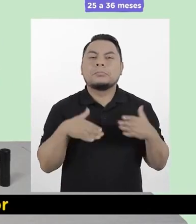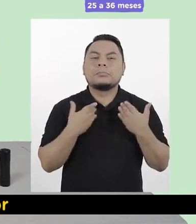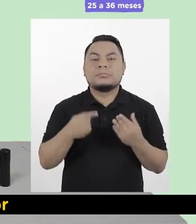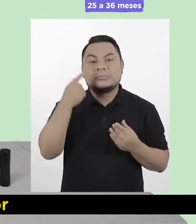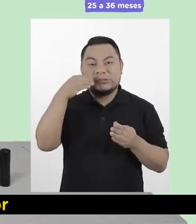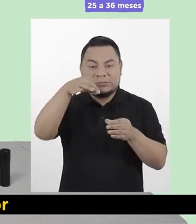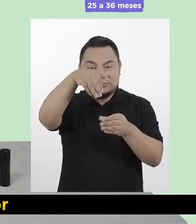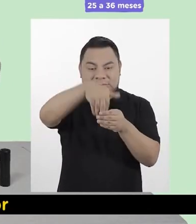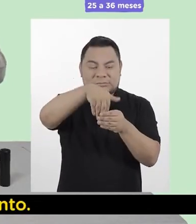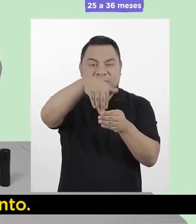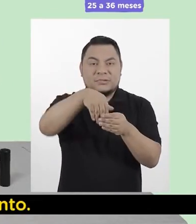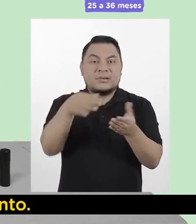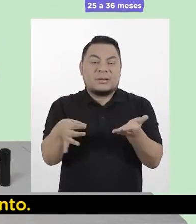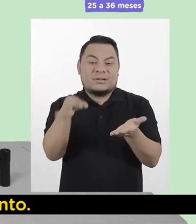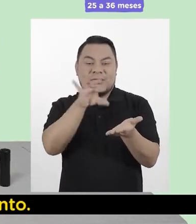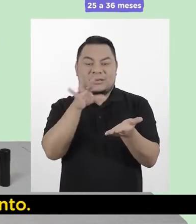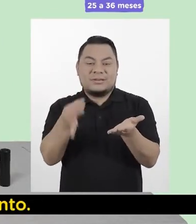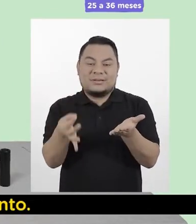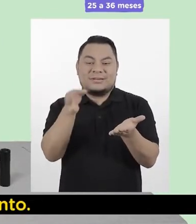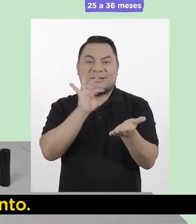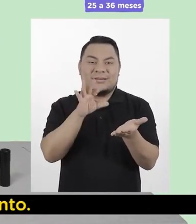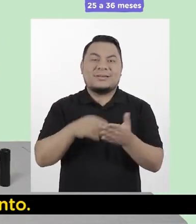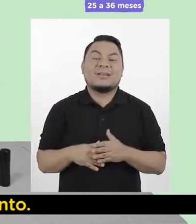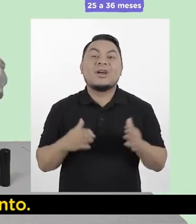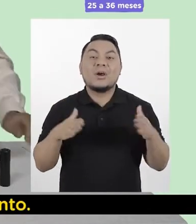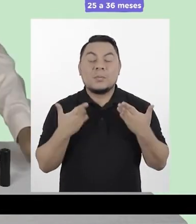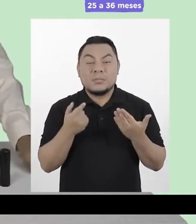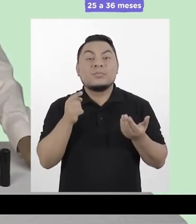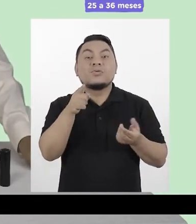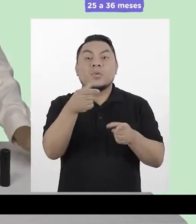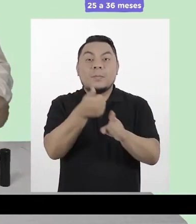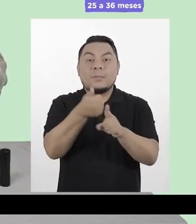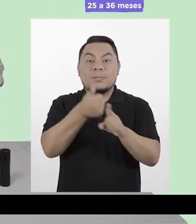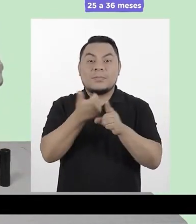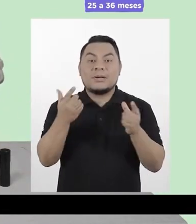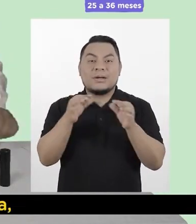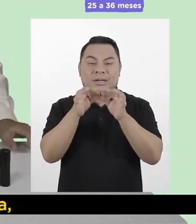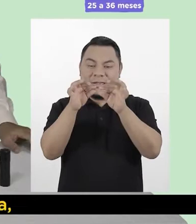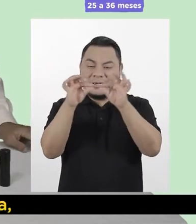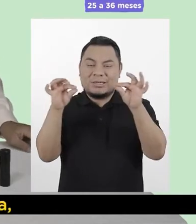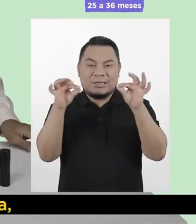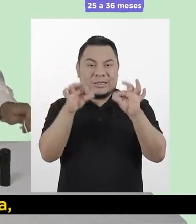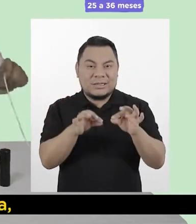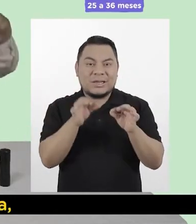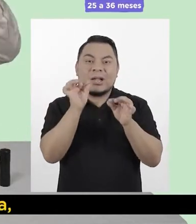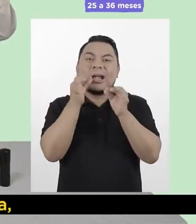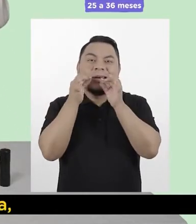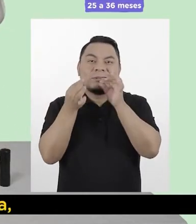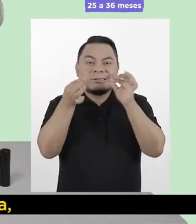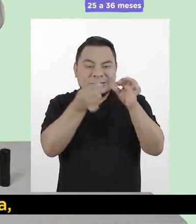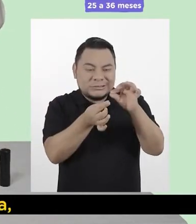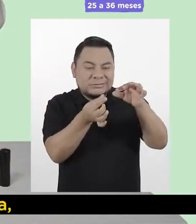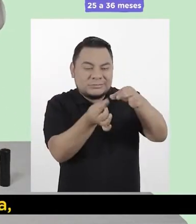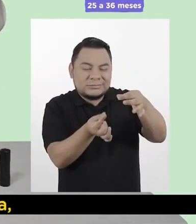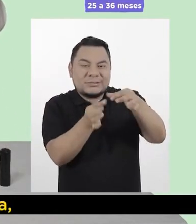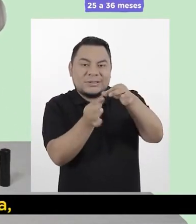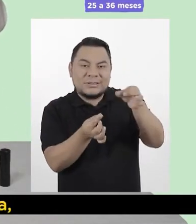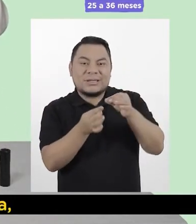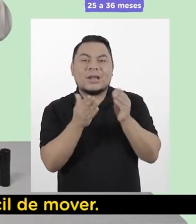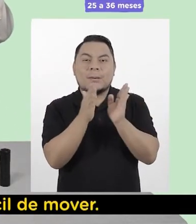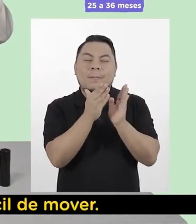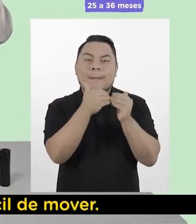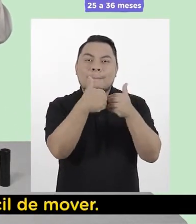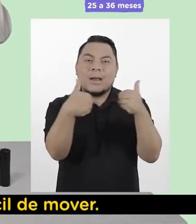puede agregar un separador y ubicarlo en cada hoja del cuento. Lo pueden fabricar con cañitas y trozos de